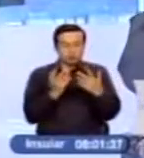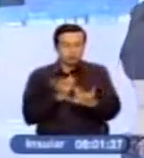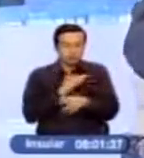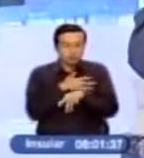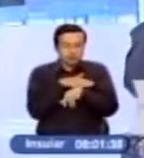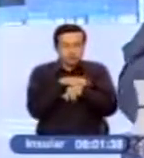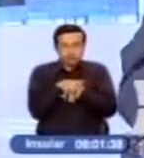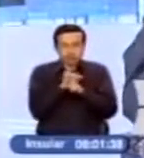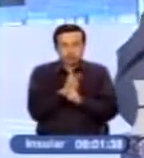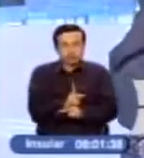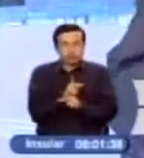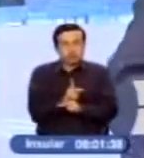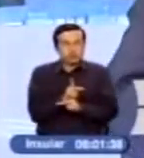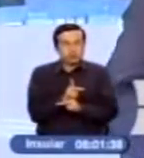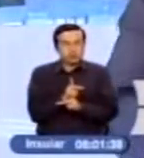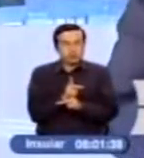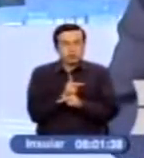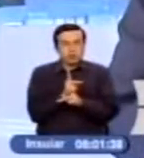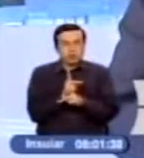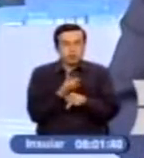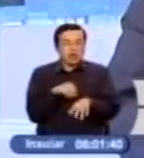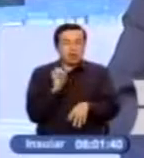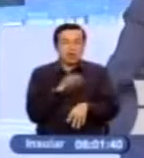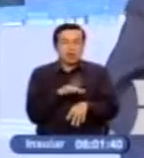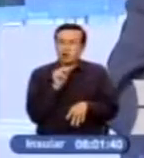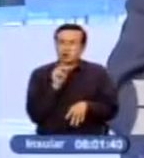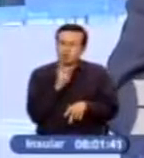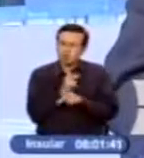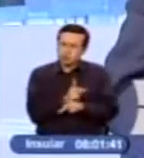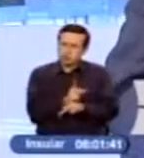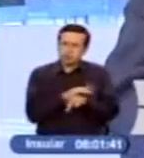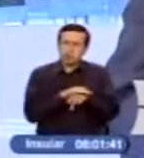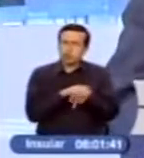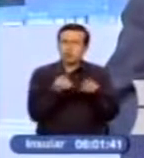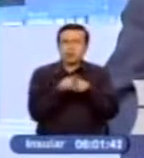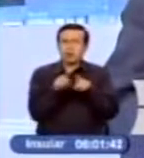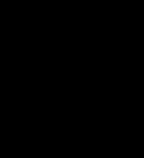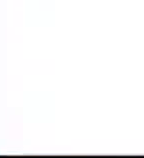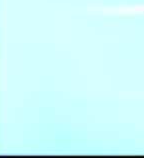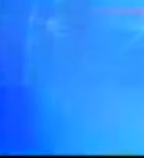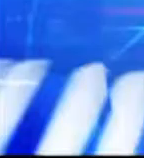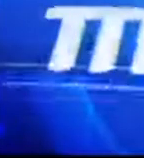Alcalde de Loja se refiere a importantes temas en entrevista realizada en Ecuador TV.